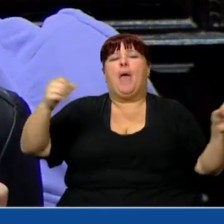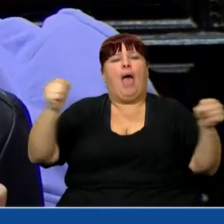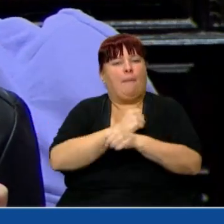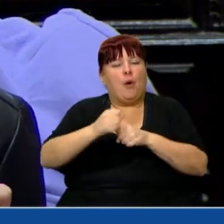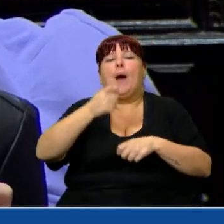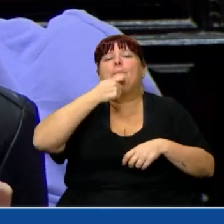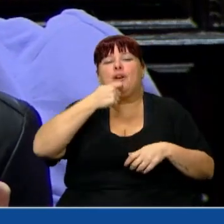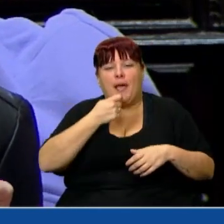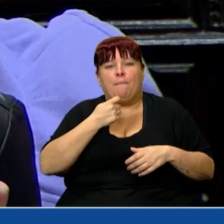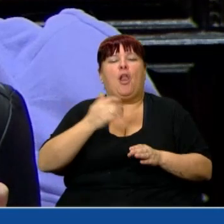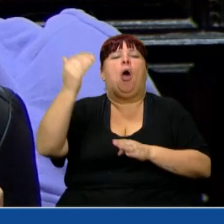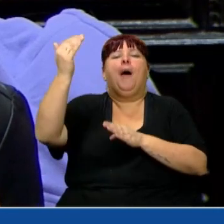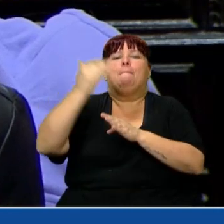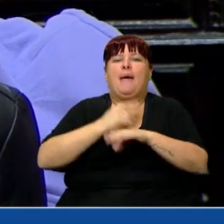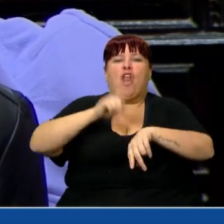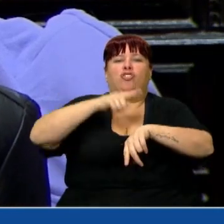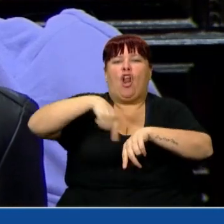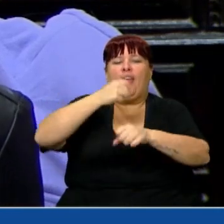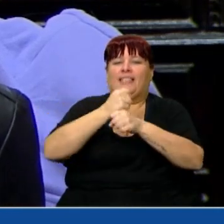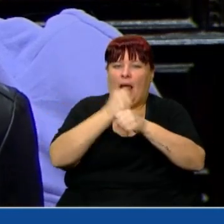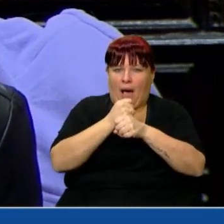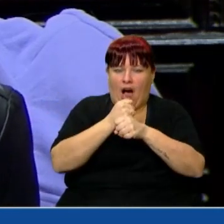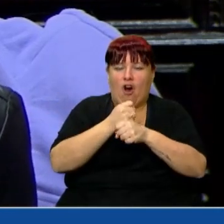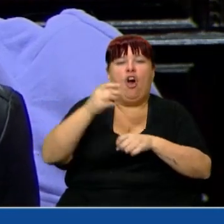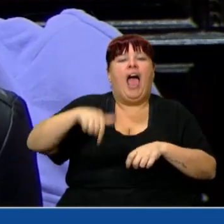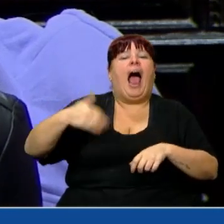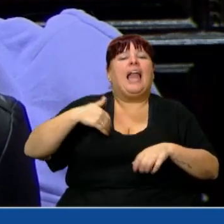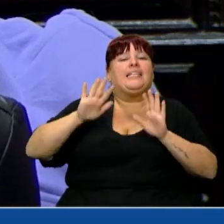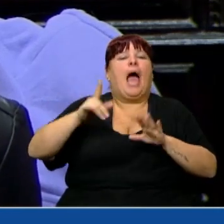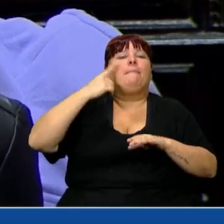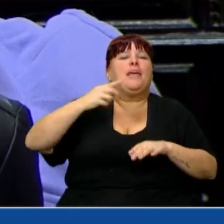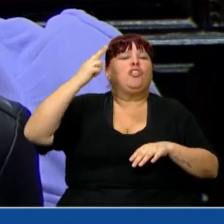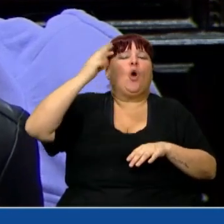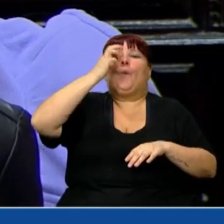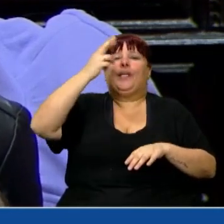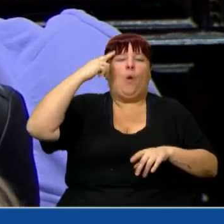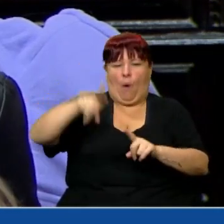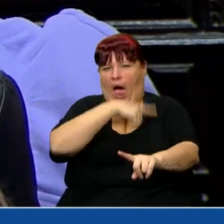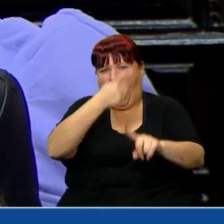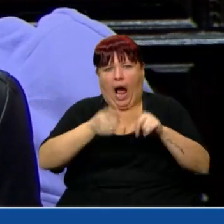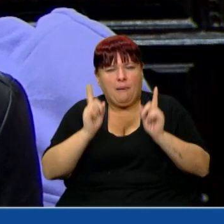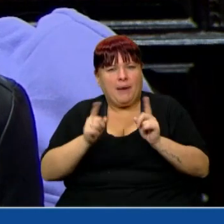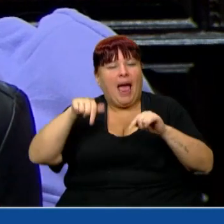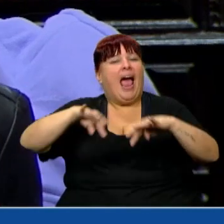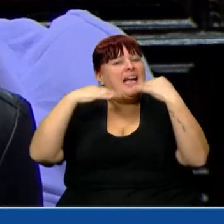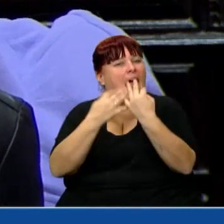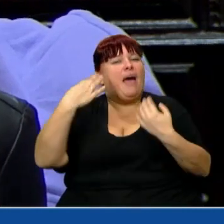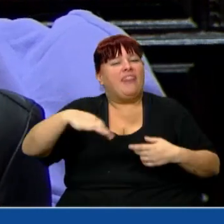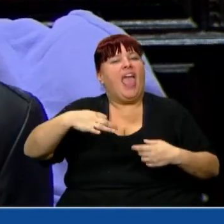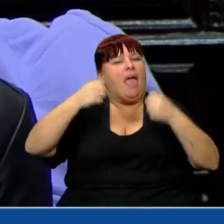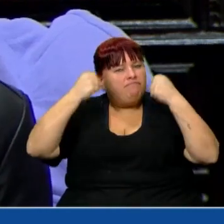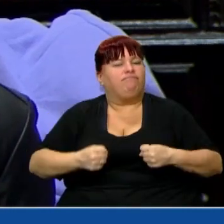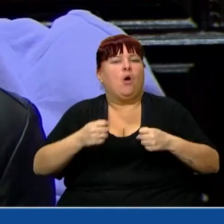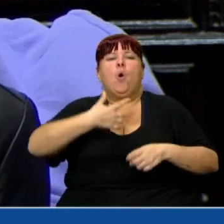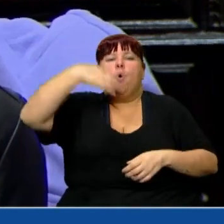sancionar, por ejemplo, la reducción de la jornada laboral que data nuestro país desde 1929. Y esta Cámara también tiene que animarse